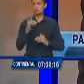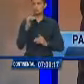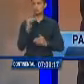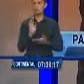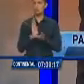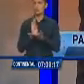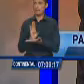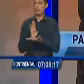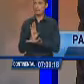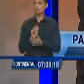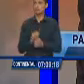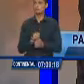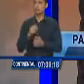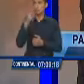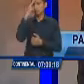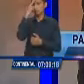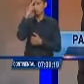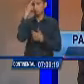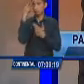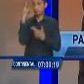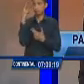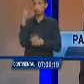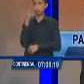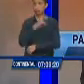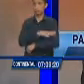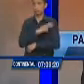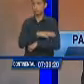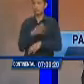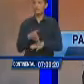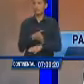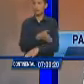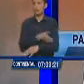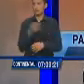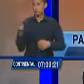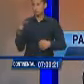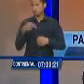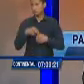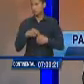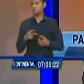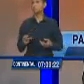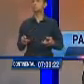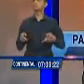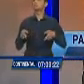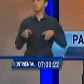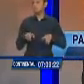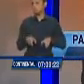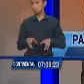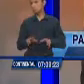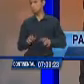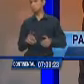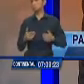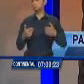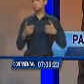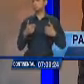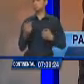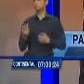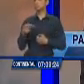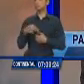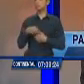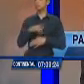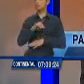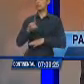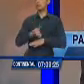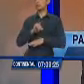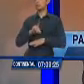las Fuerzas Armadas éramos parte del Seguro Social General. Y también, por supuesto, fui parte del directorio